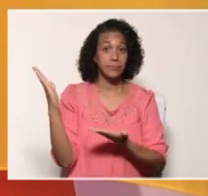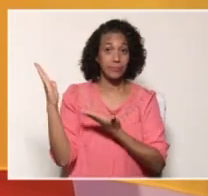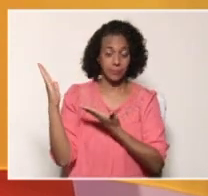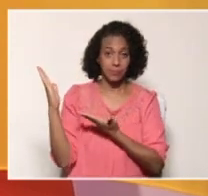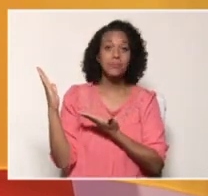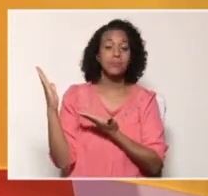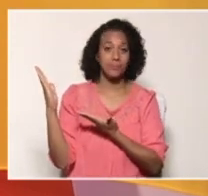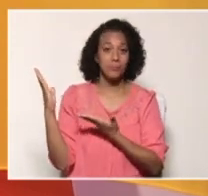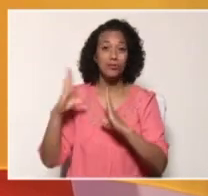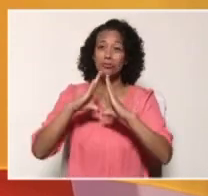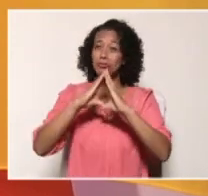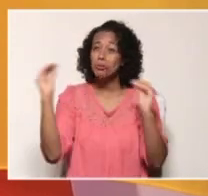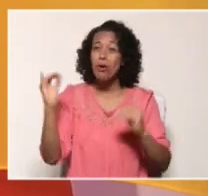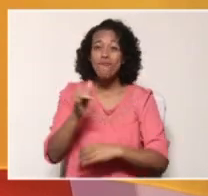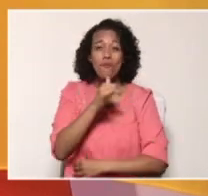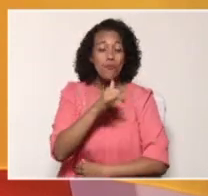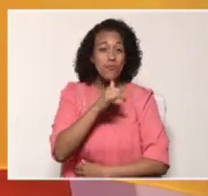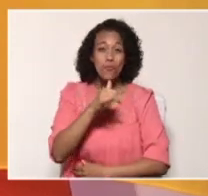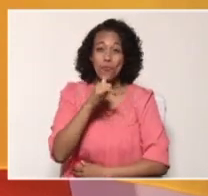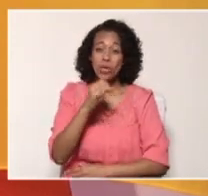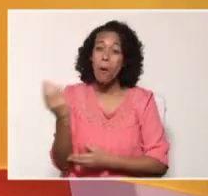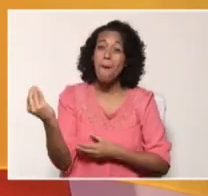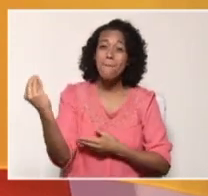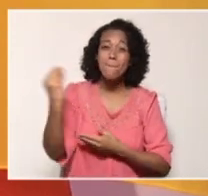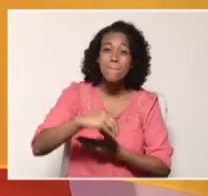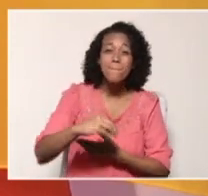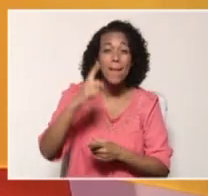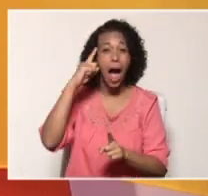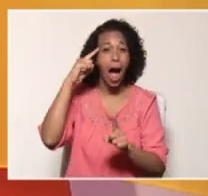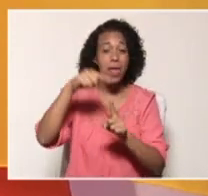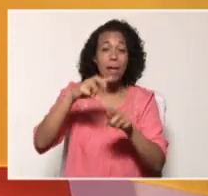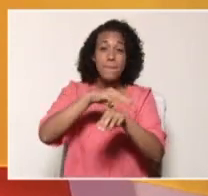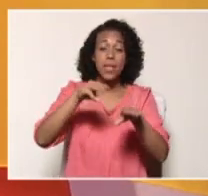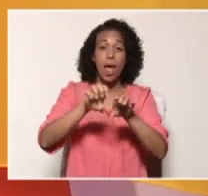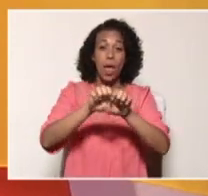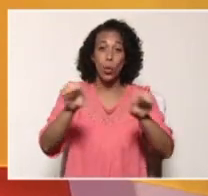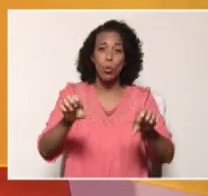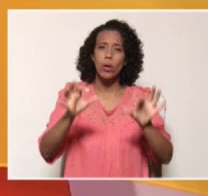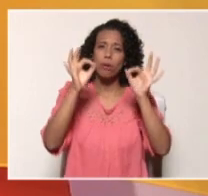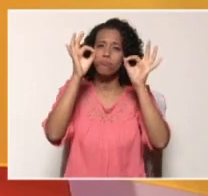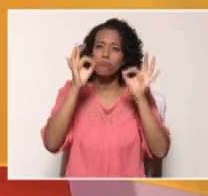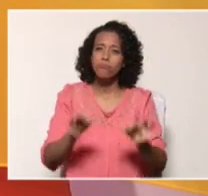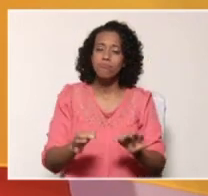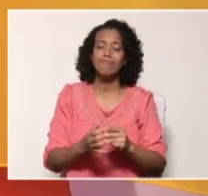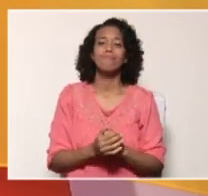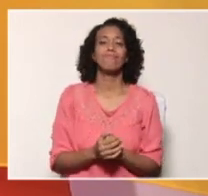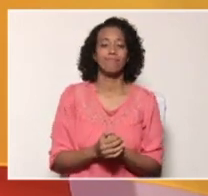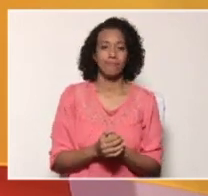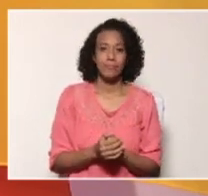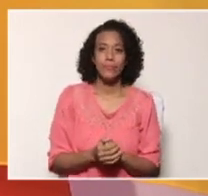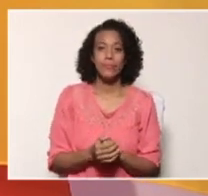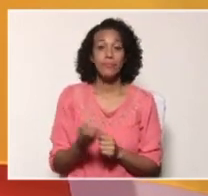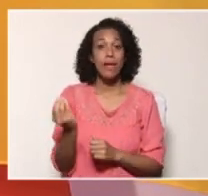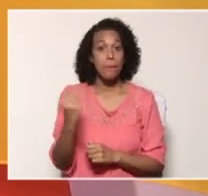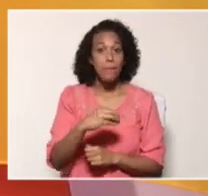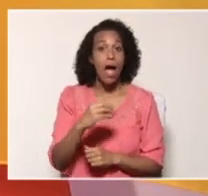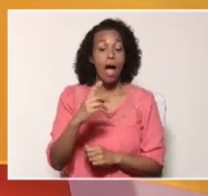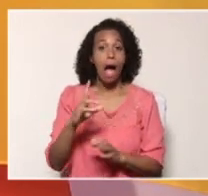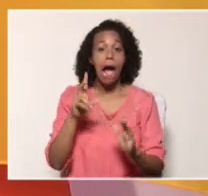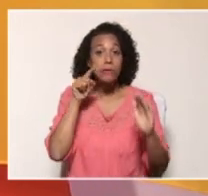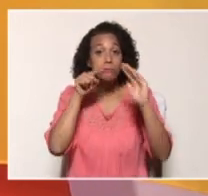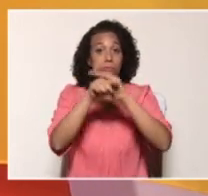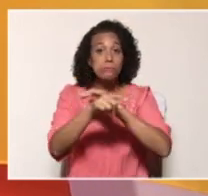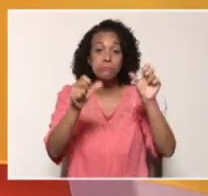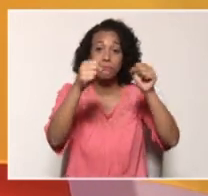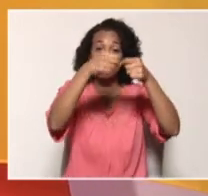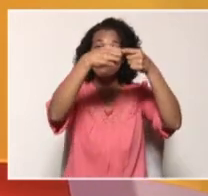me.gov.be, donde pueden conseguir información adicional acerca del Ministerio del Poder Popular para la Educación. Pero también pueden